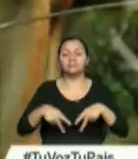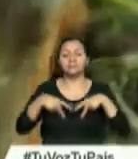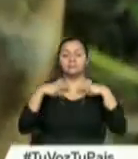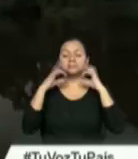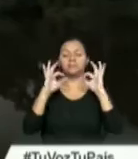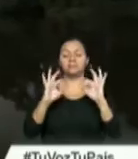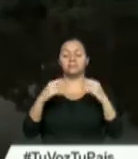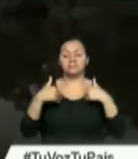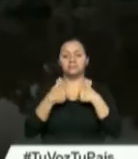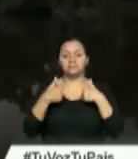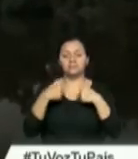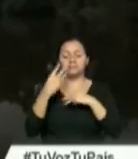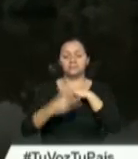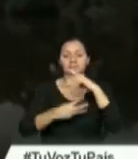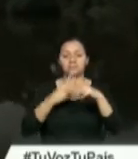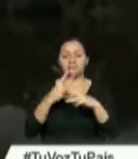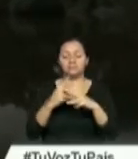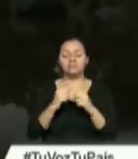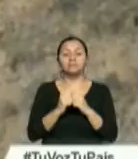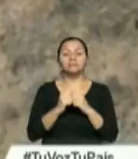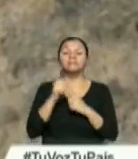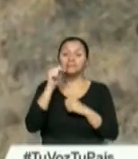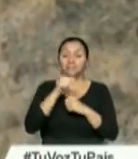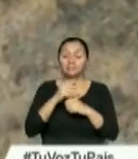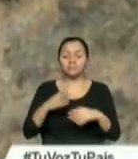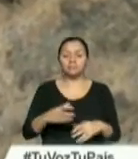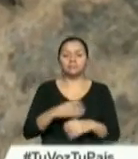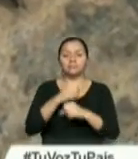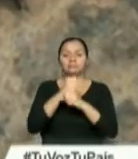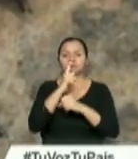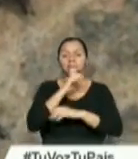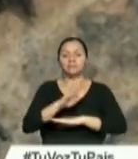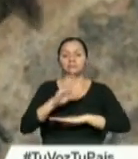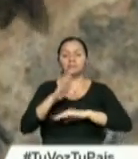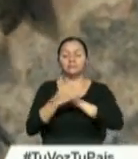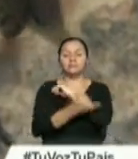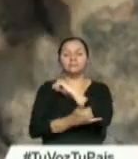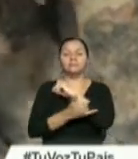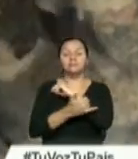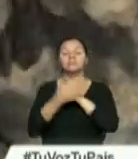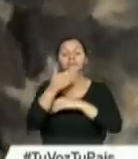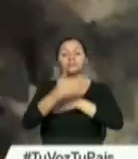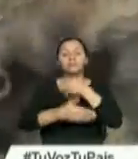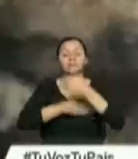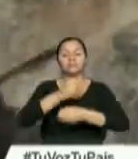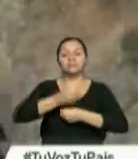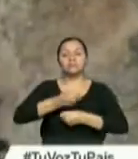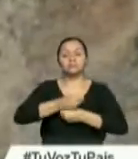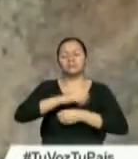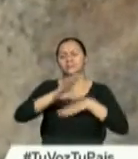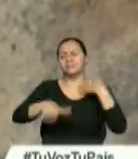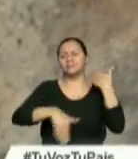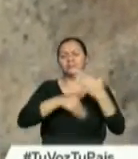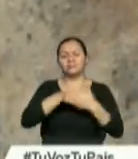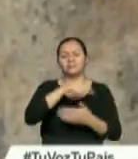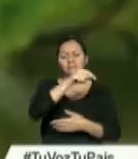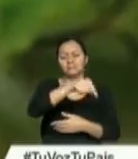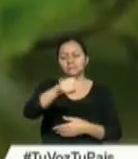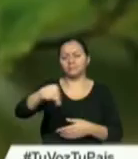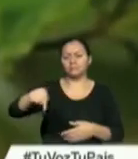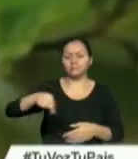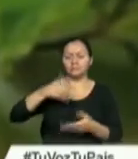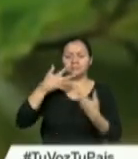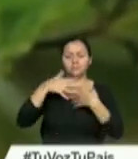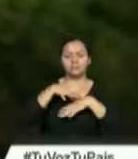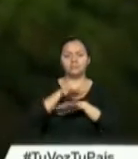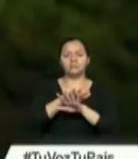de las especies en el planeta. El evento consolidó el compromiso de los países miembros por trabajar a través de todos los sectores con el fin de